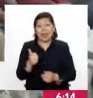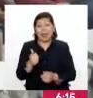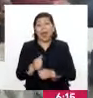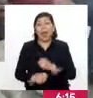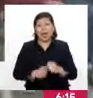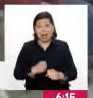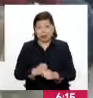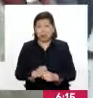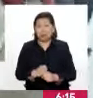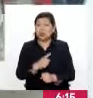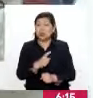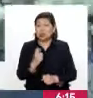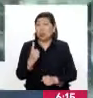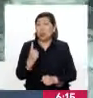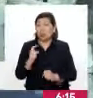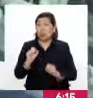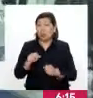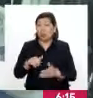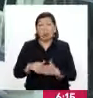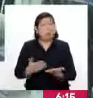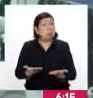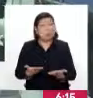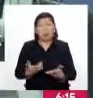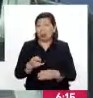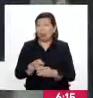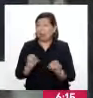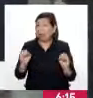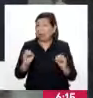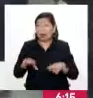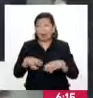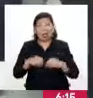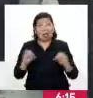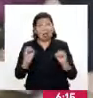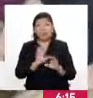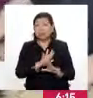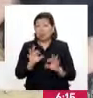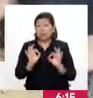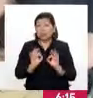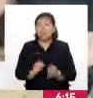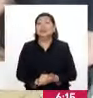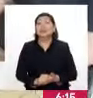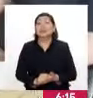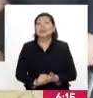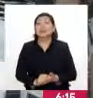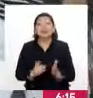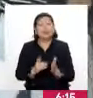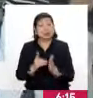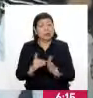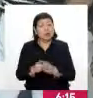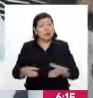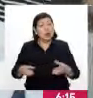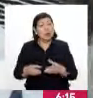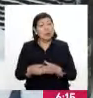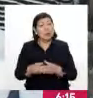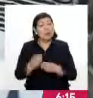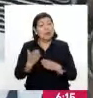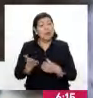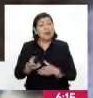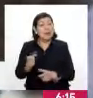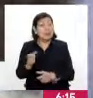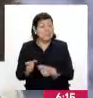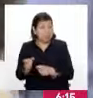propuesta alcanzó ciento un votos a favor y no tuvo votos en contra ni abstenciones se trata de un dictamen de la comisión de defensa